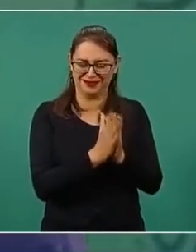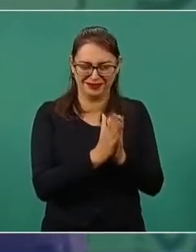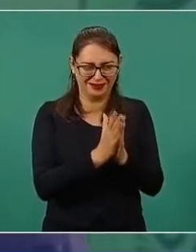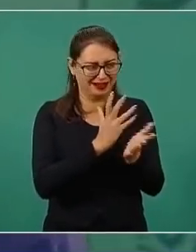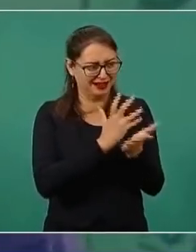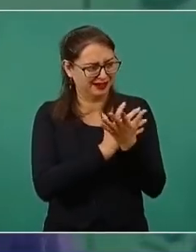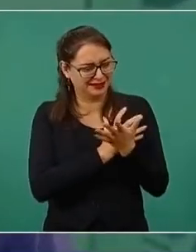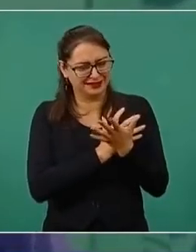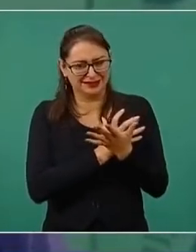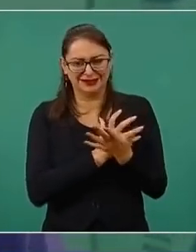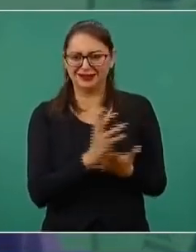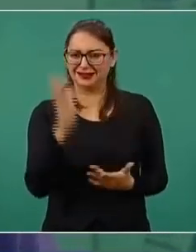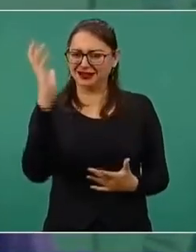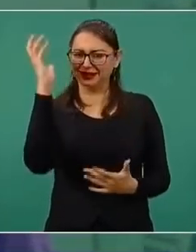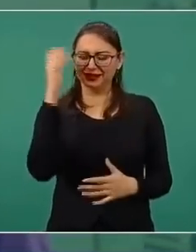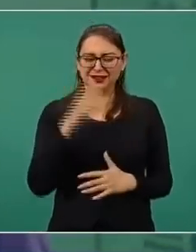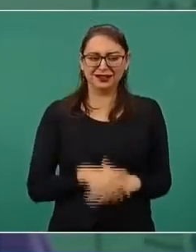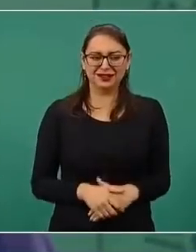otro